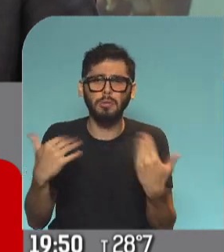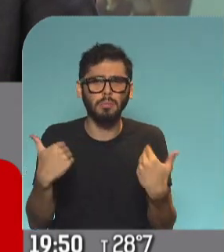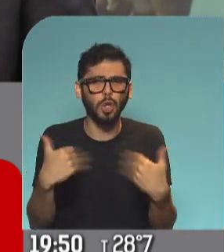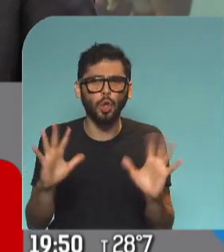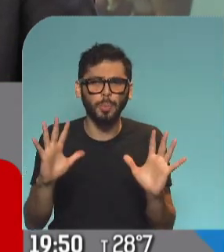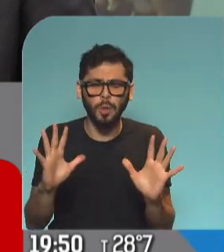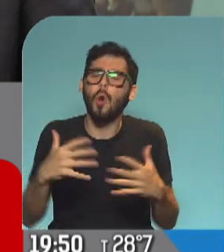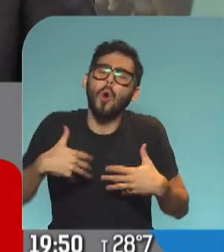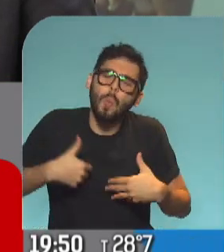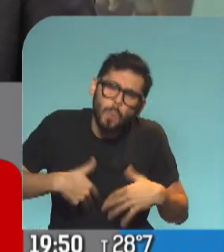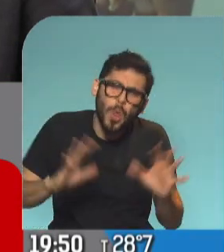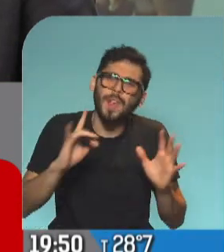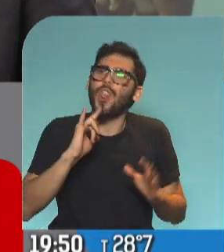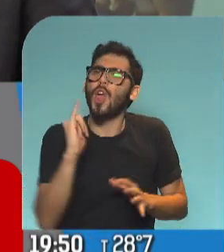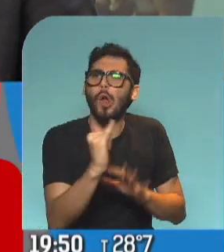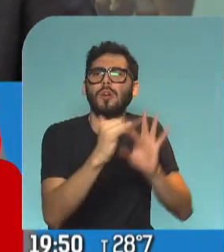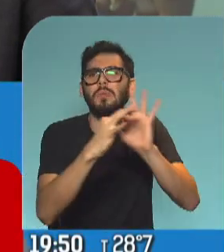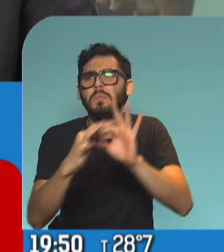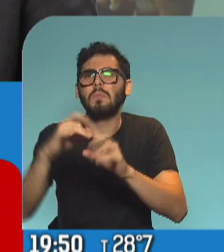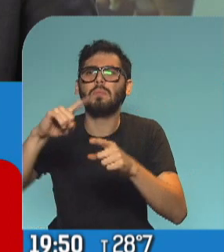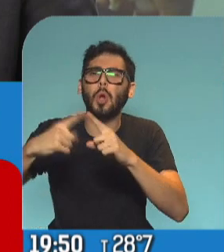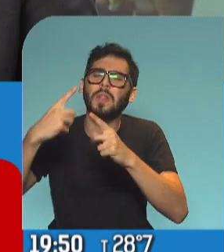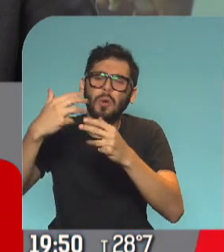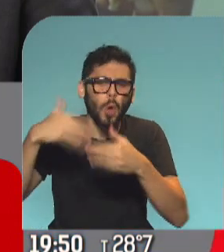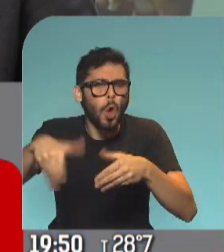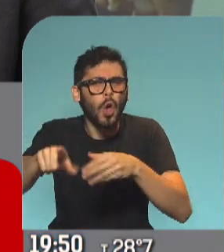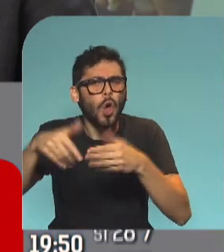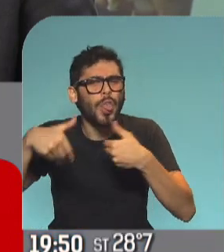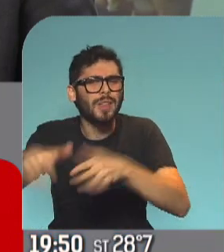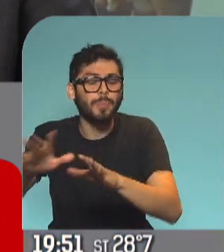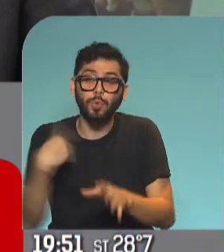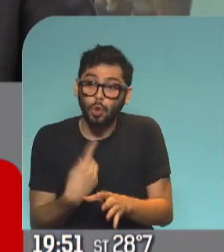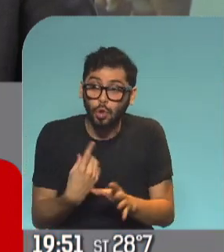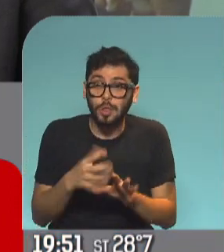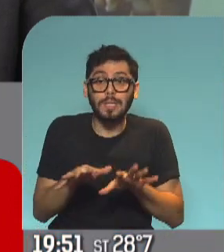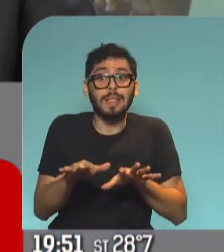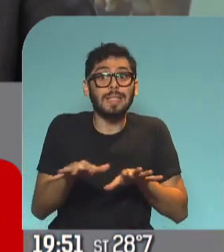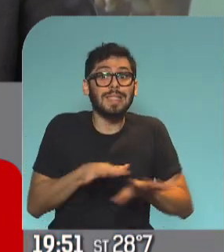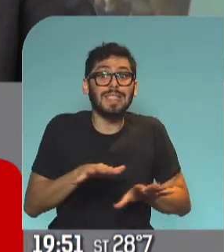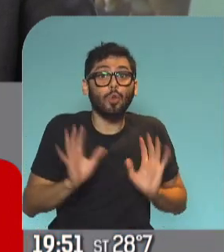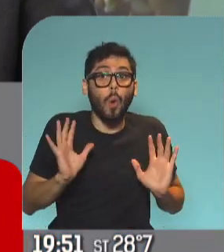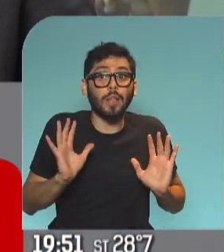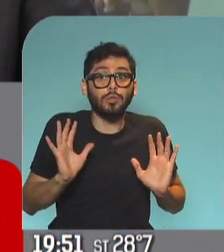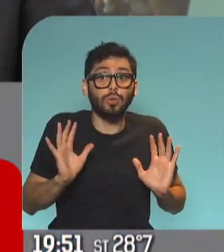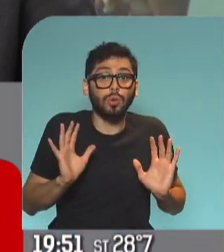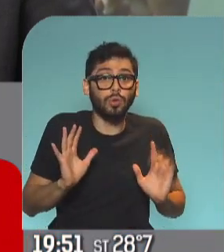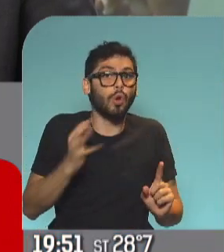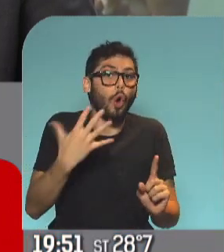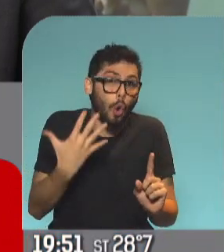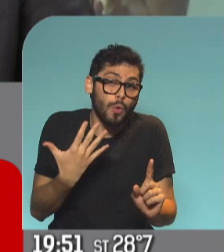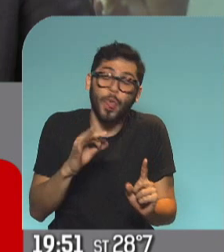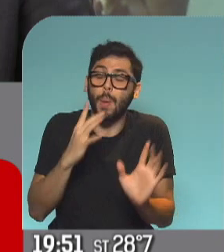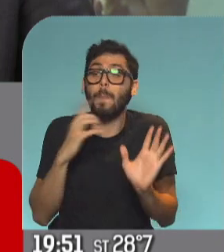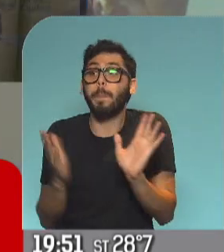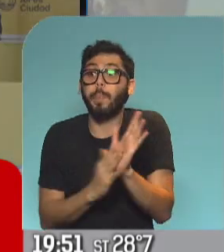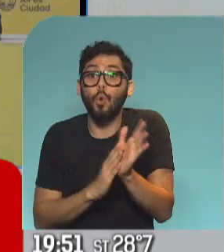análisis político posterior. Nosotros fundamos, o sea, acompañamos este relato de los hechos que, por supuesto, tiene que tener un respaldo en las pruebas